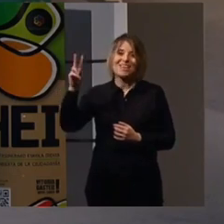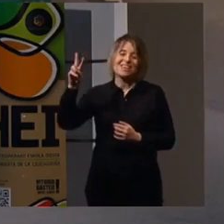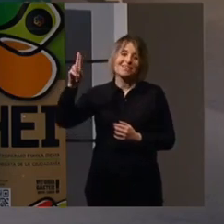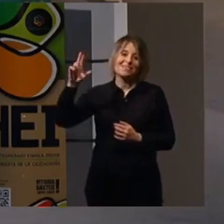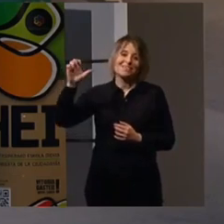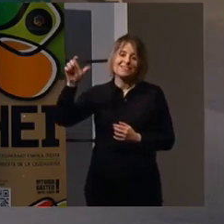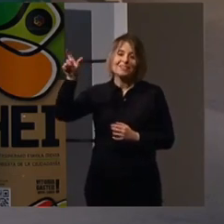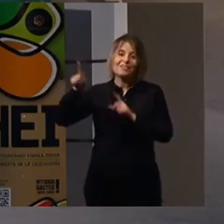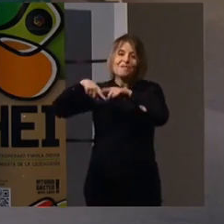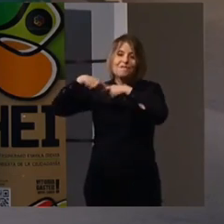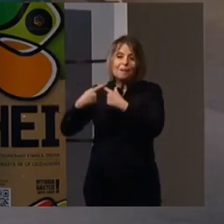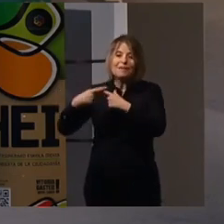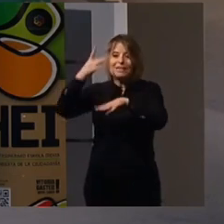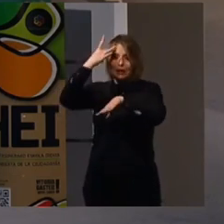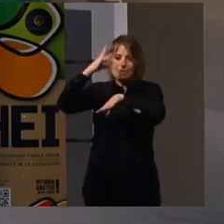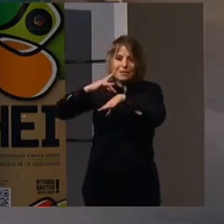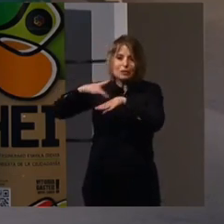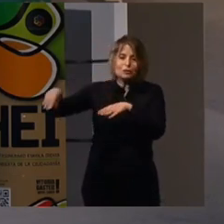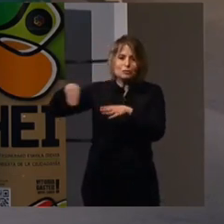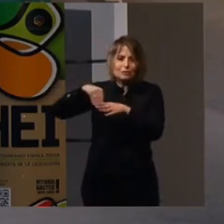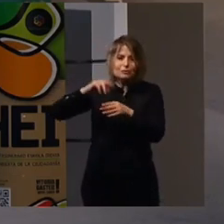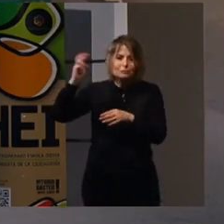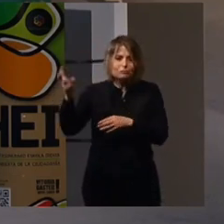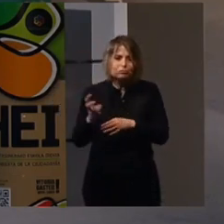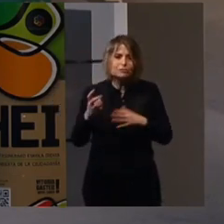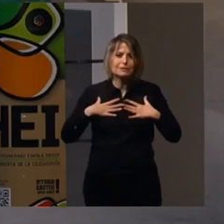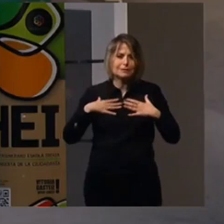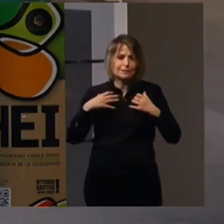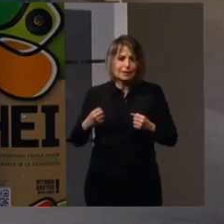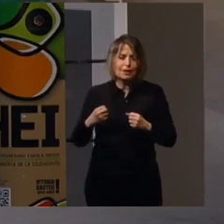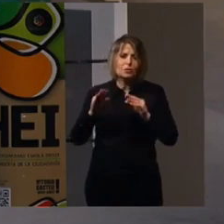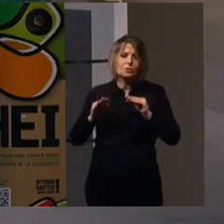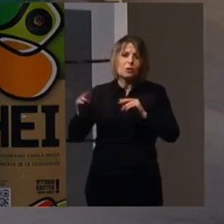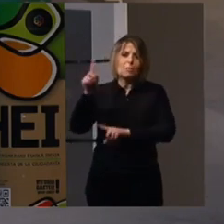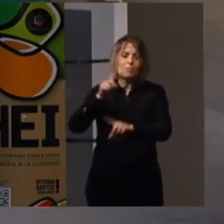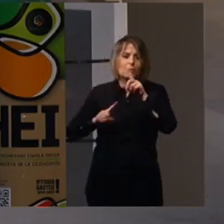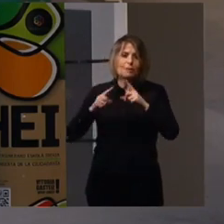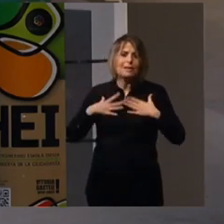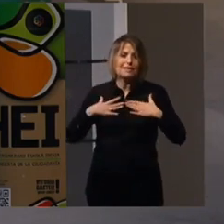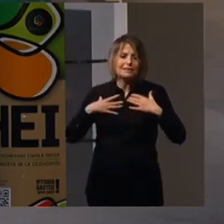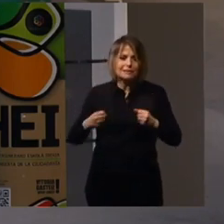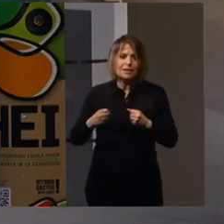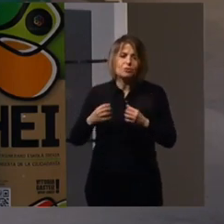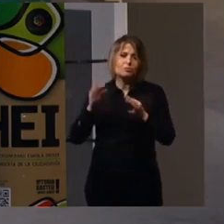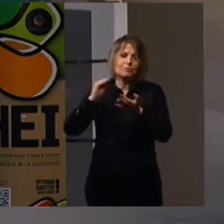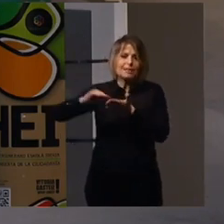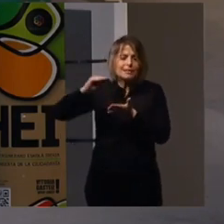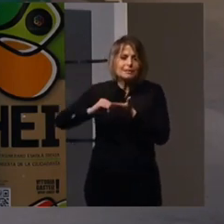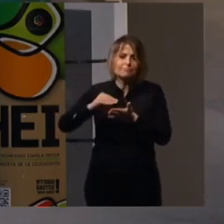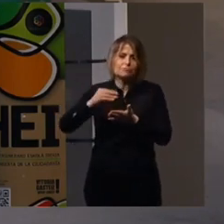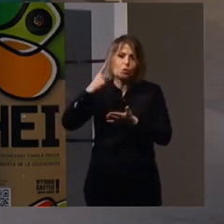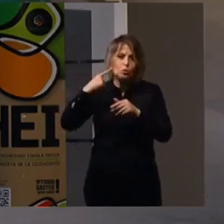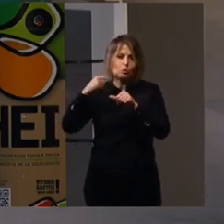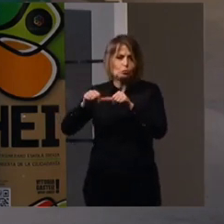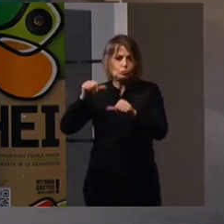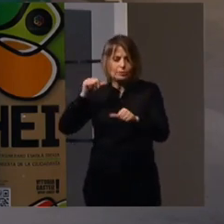Javier Padilla, familiako medikua da, beste gauza askoen artean, eta azaroan osasuneko estatu idazkari izendatu